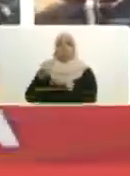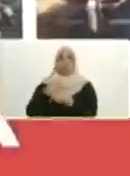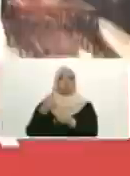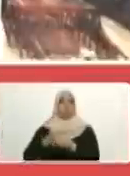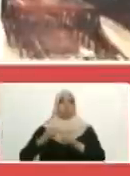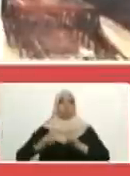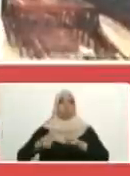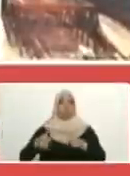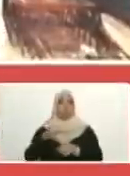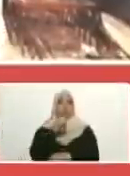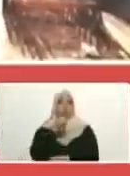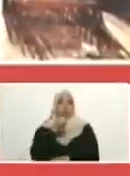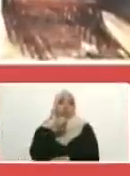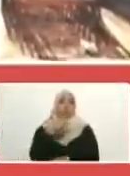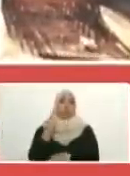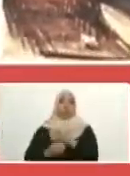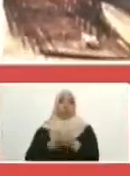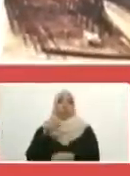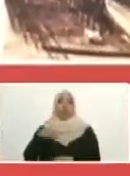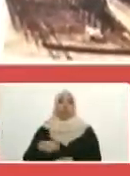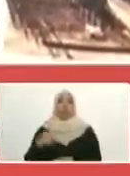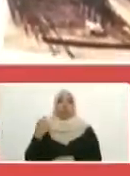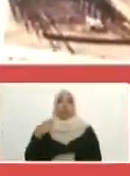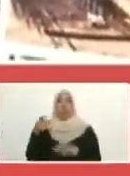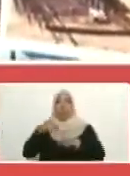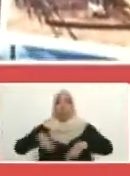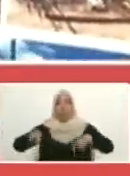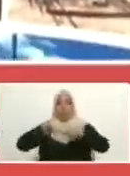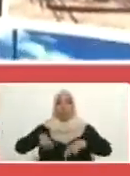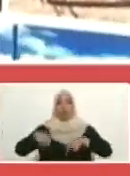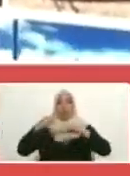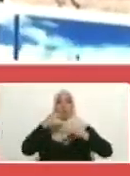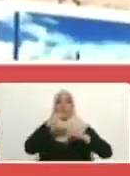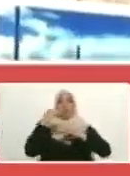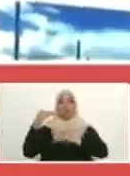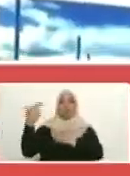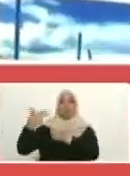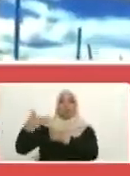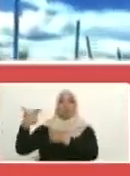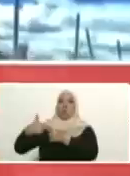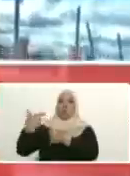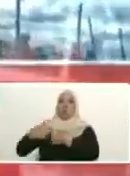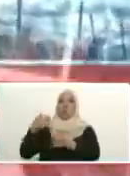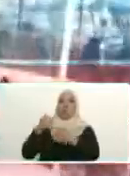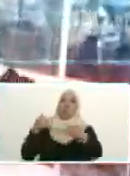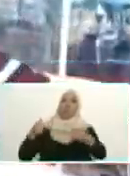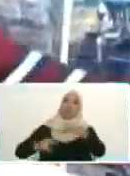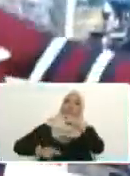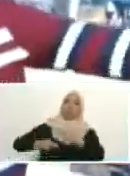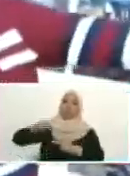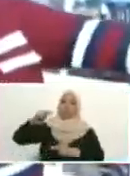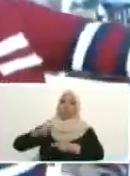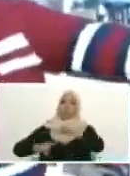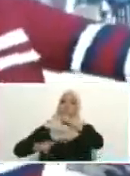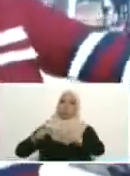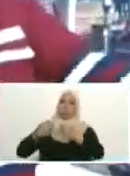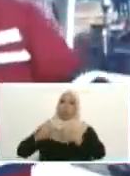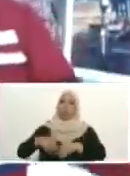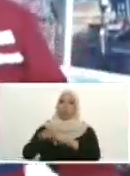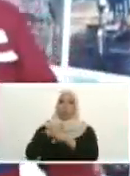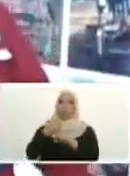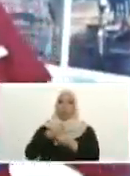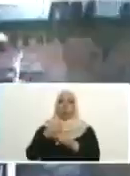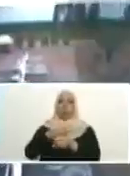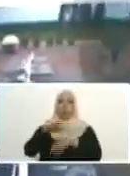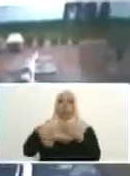la recuperación de la Macoya a través de la reparación de pozos con taladros, con cabilleros de completación y la reparación de la